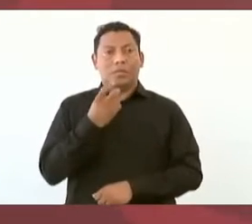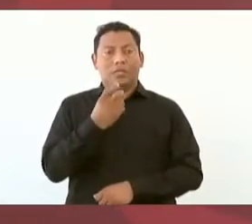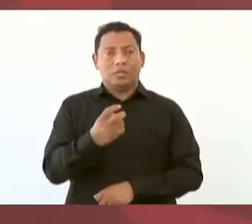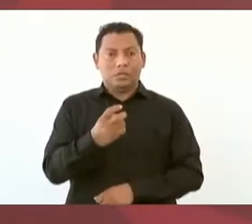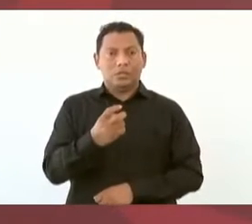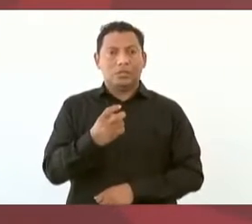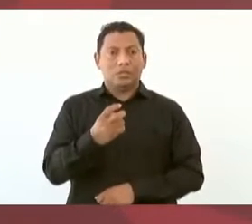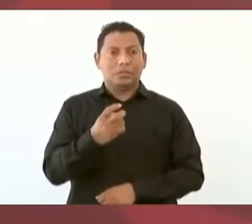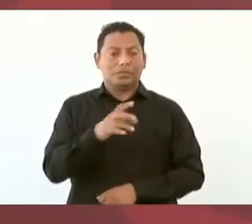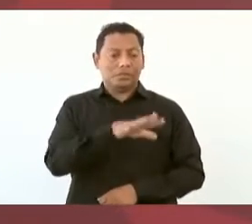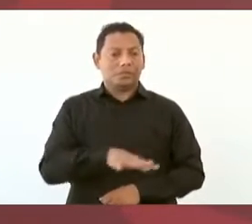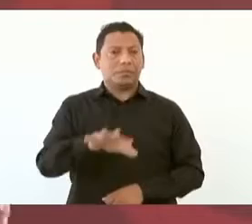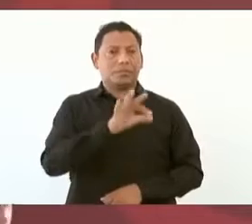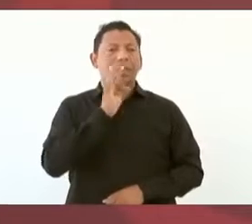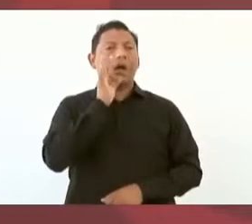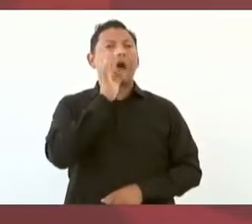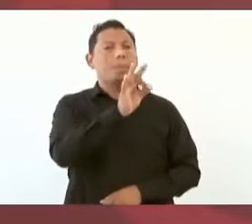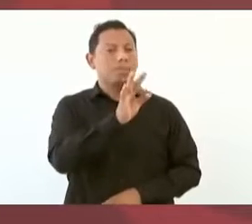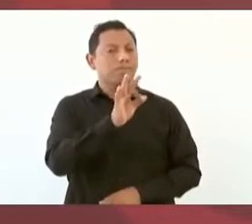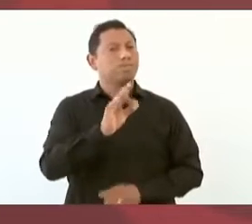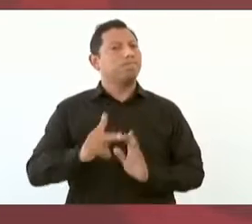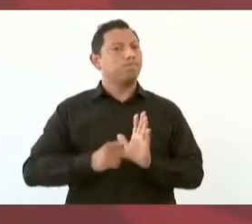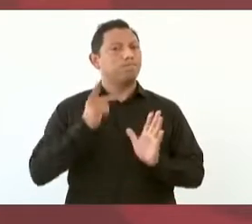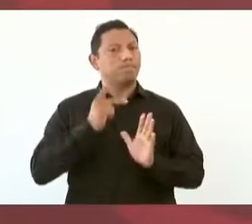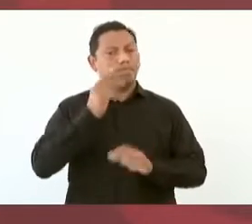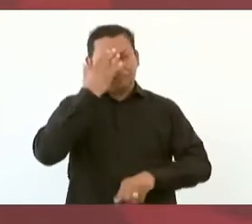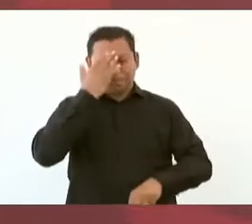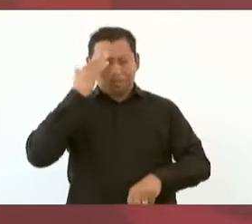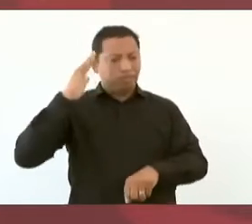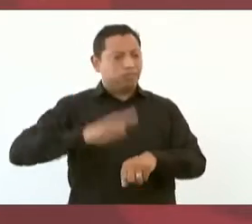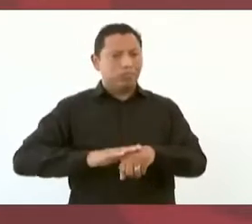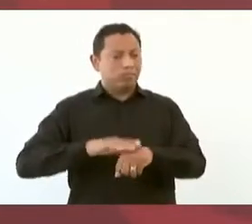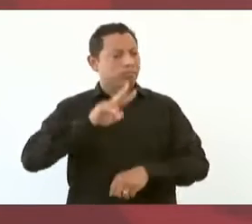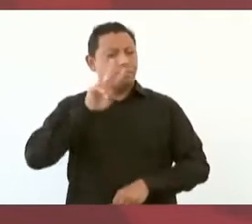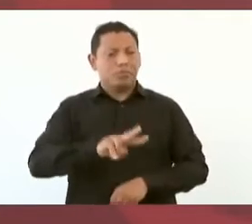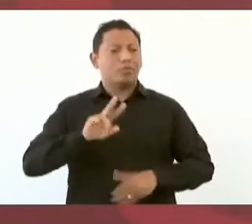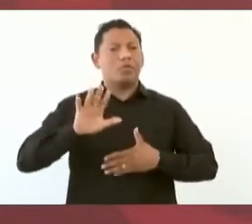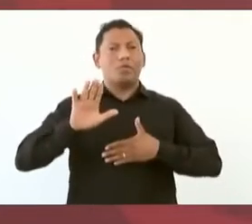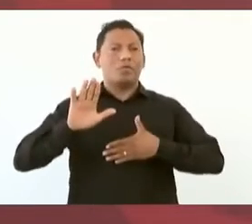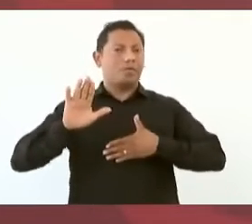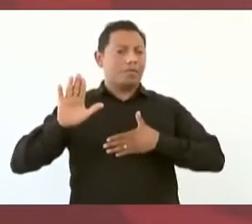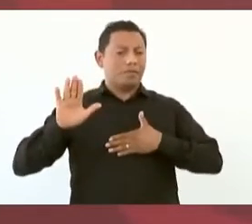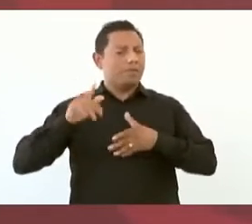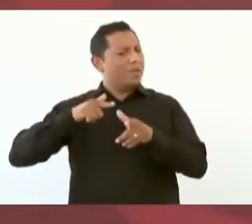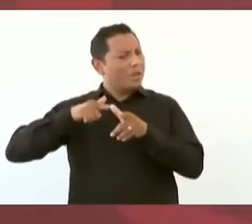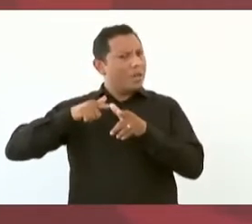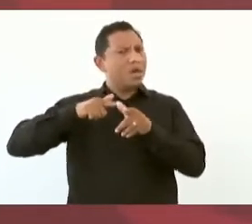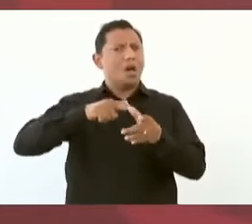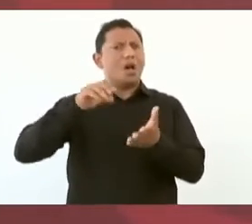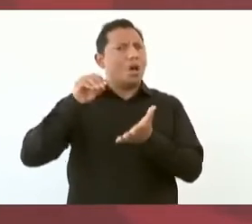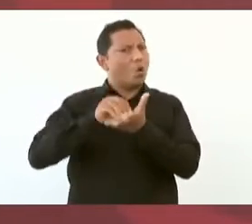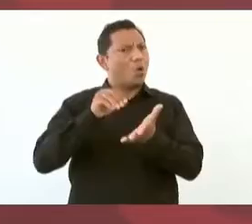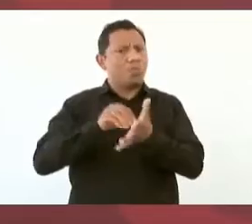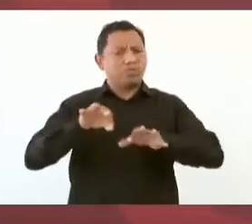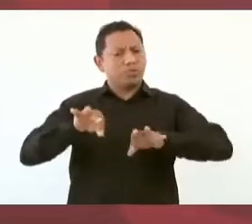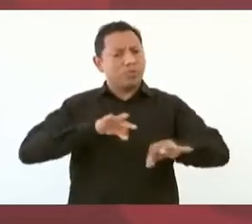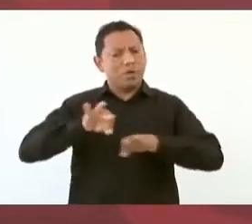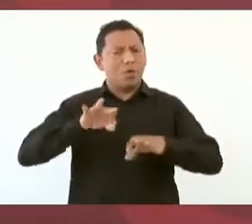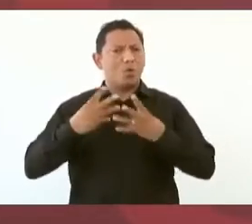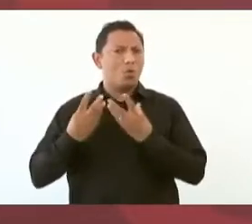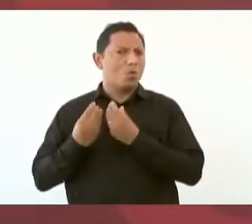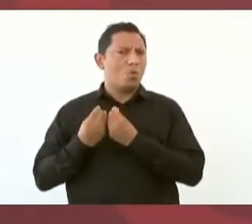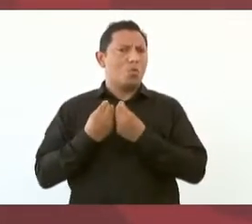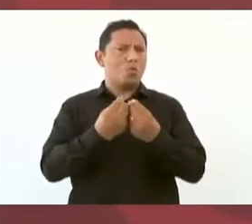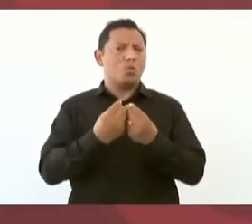les reafirmo el compromiso de que vamos a seguir trabajando juntos,